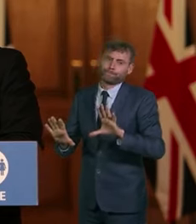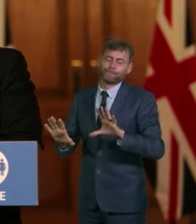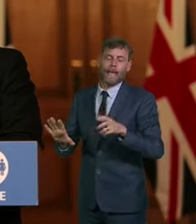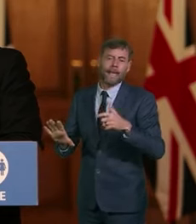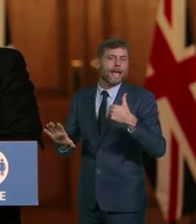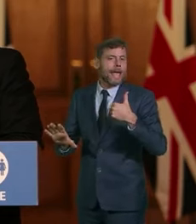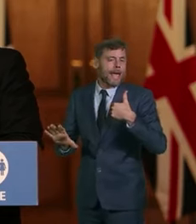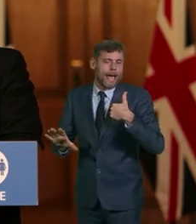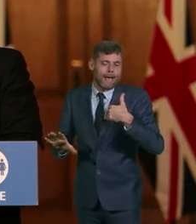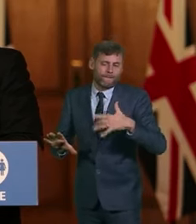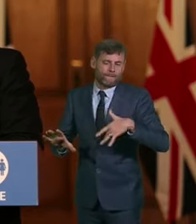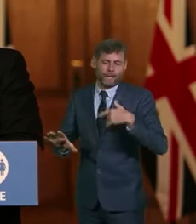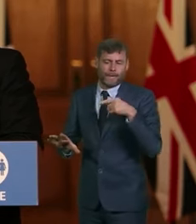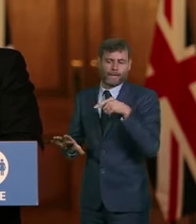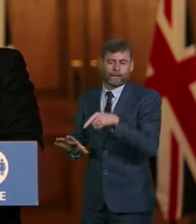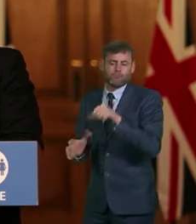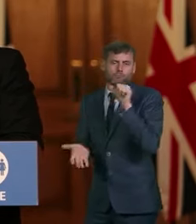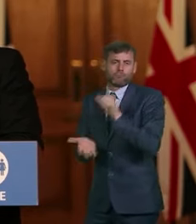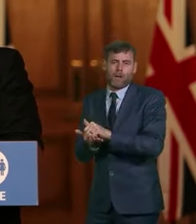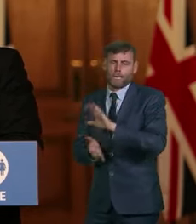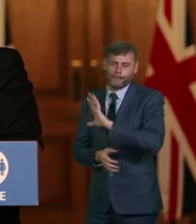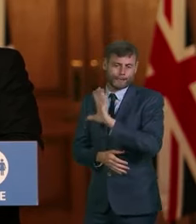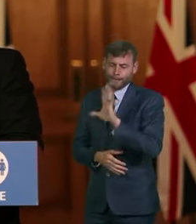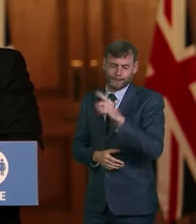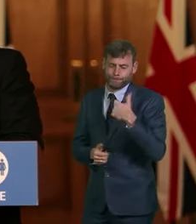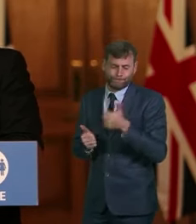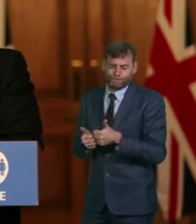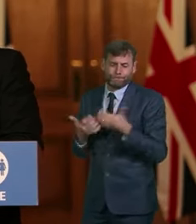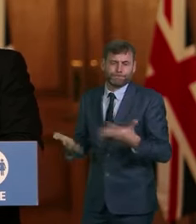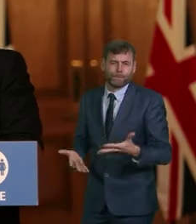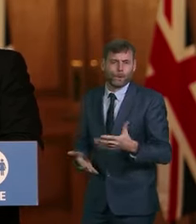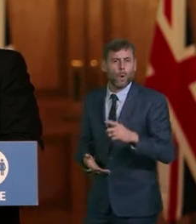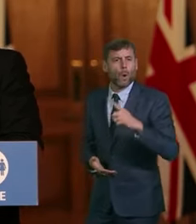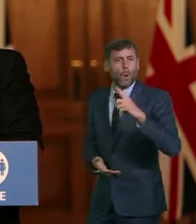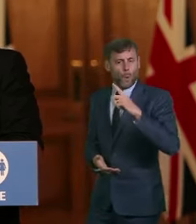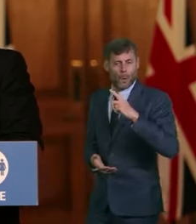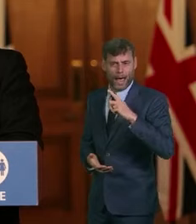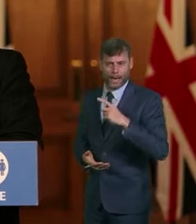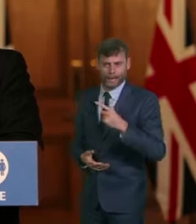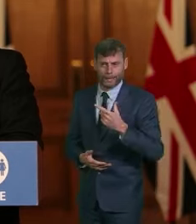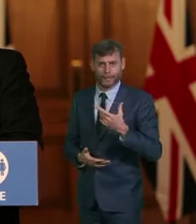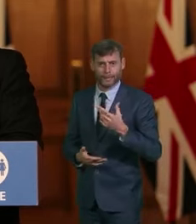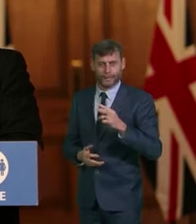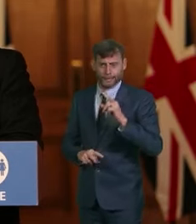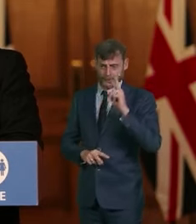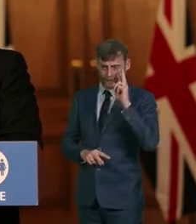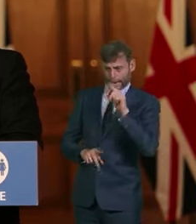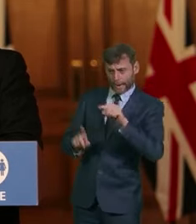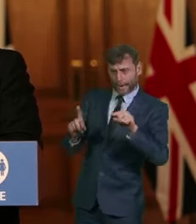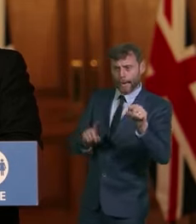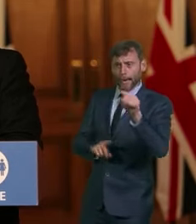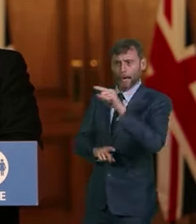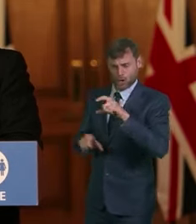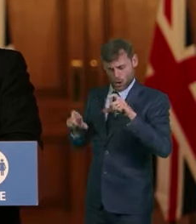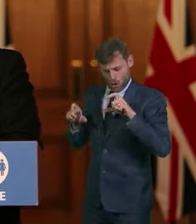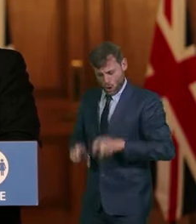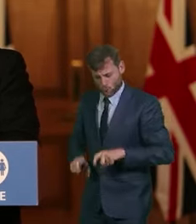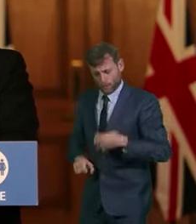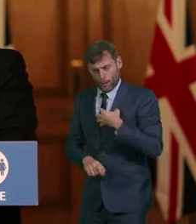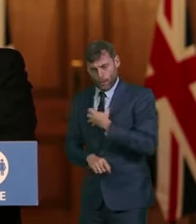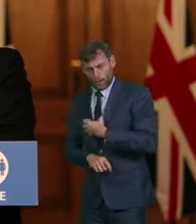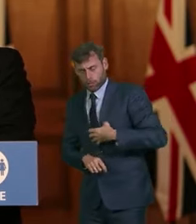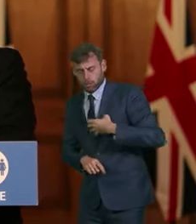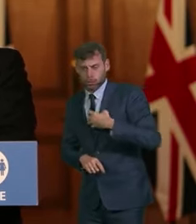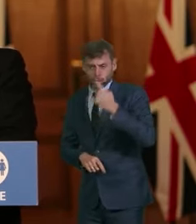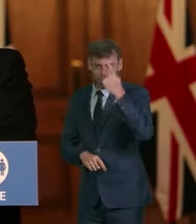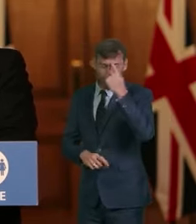Y tengo que decir que no creo que ese sea el camino correcto ahora. No cuando conocemos bien el costo psicológico del encierro y